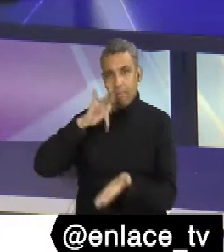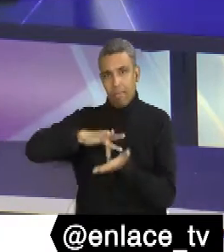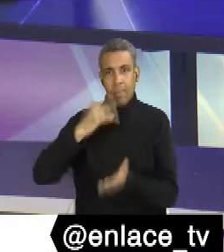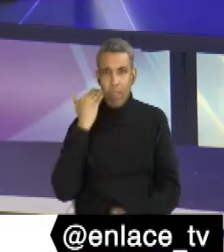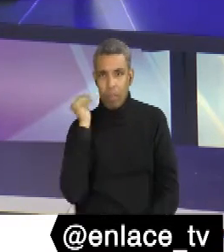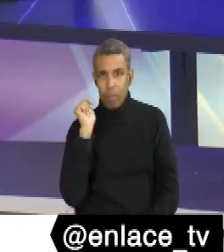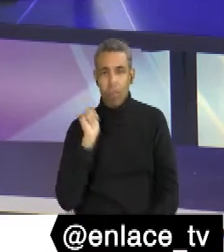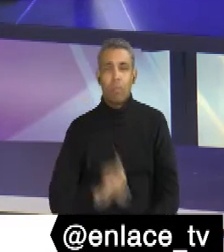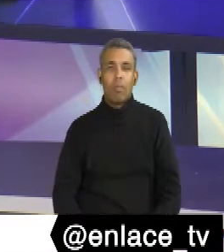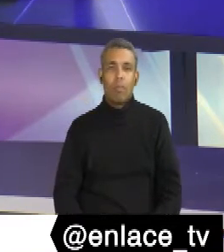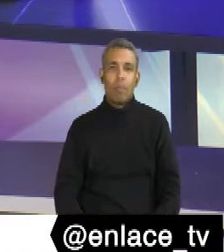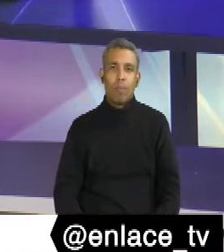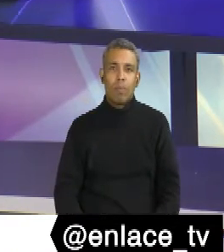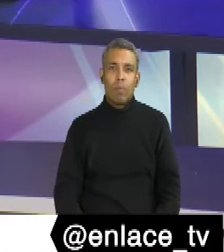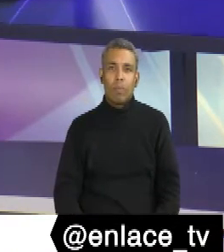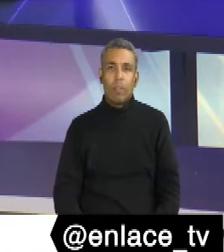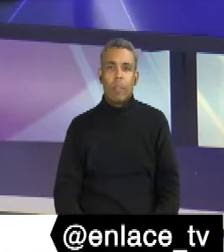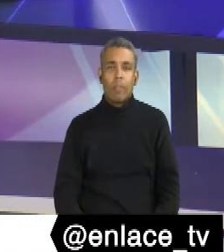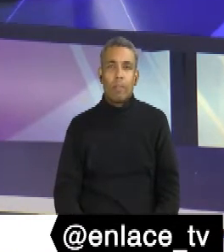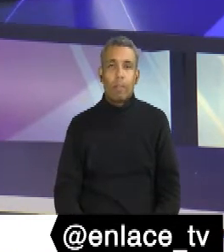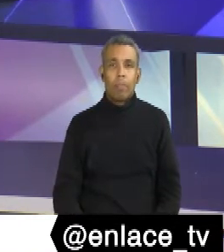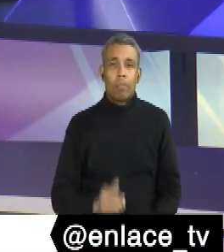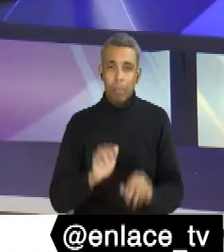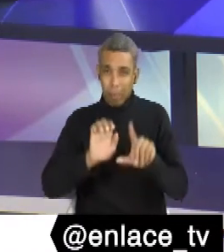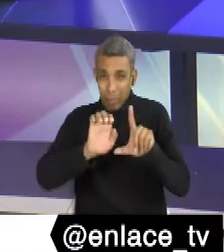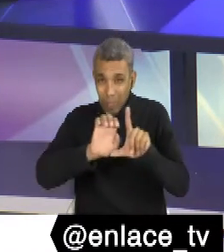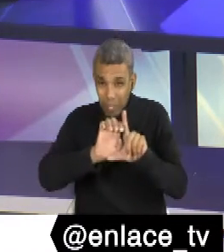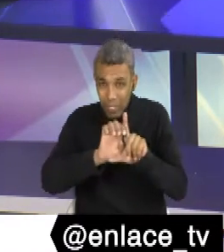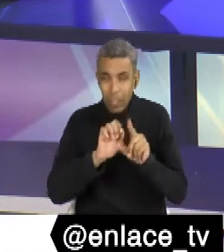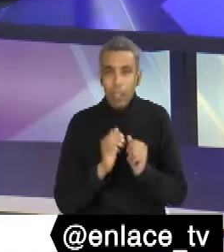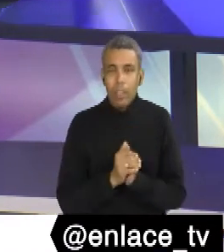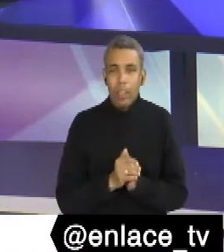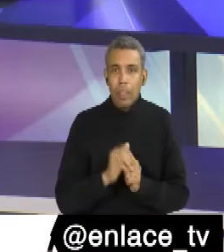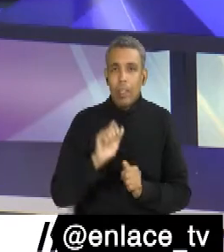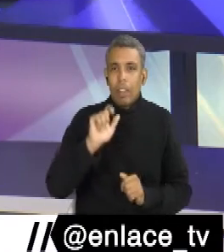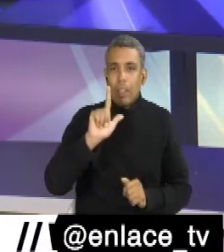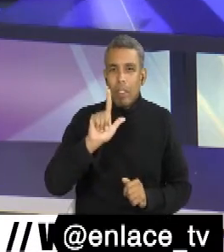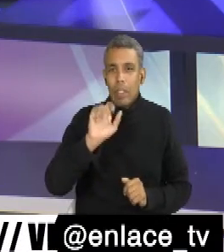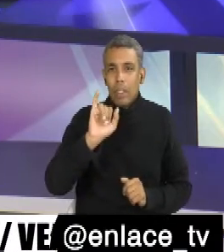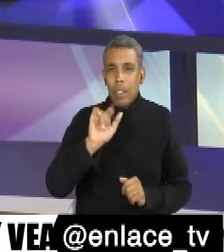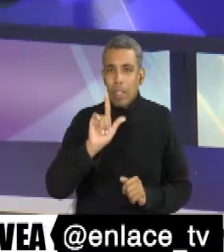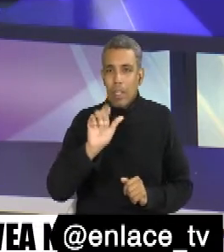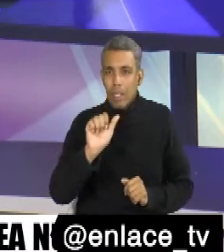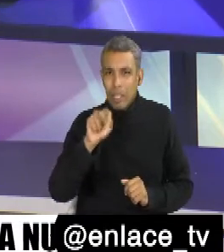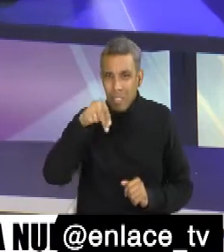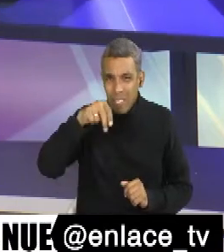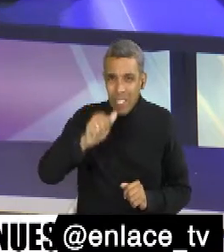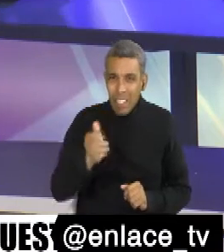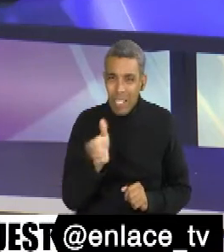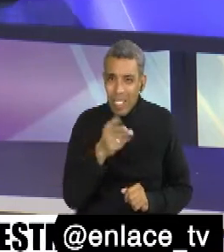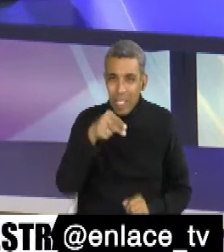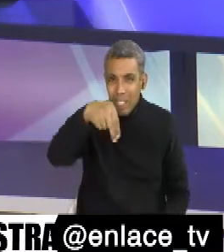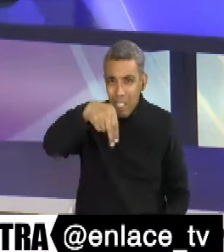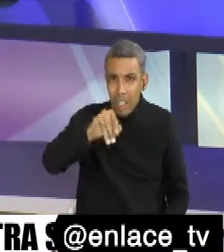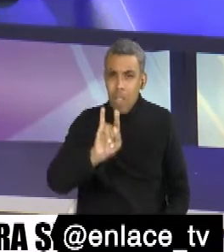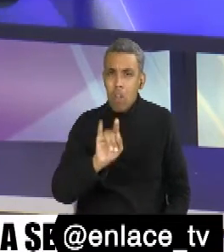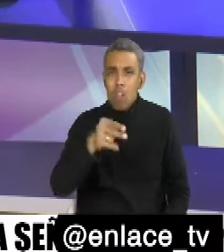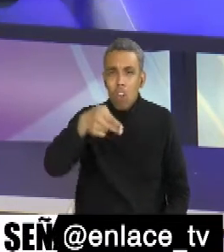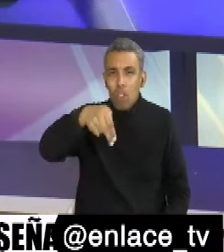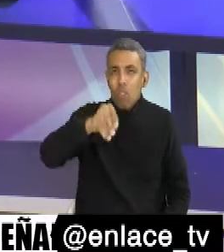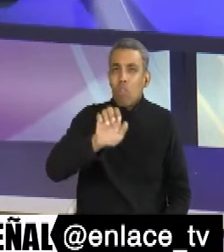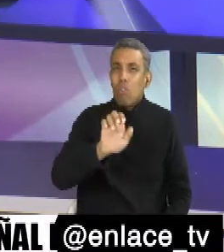Enlace Noticias ha intentado contactar a Liliana Núñez, hija de David Núñez Cala, para conocer su opinión luego de la liberación